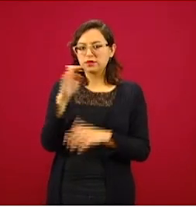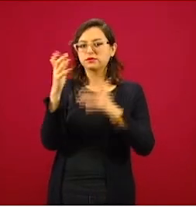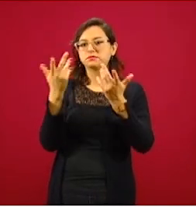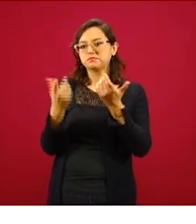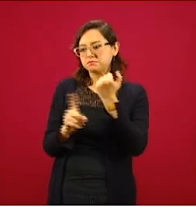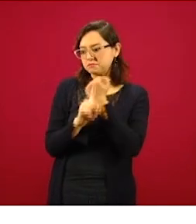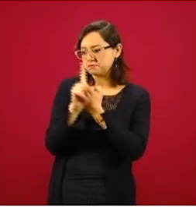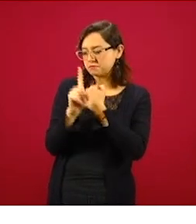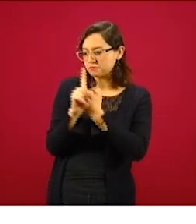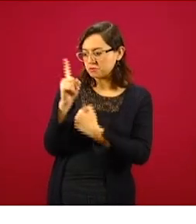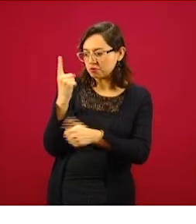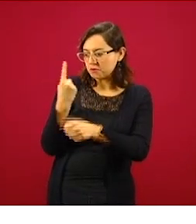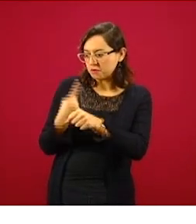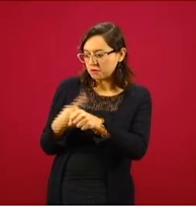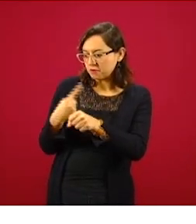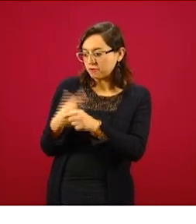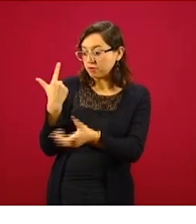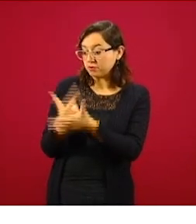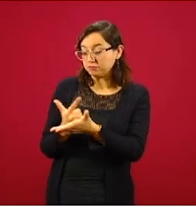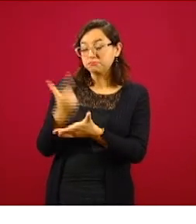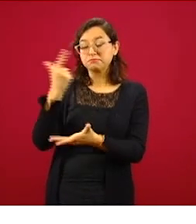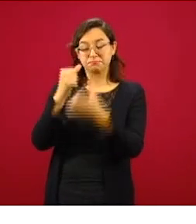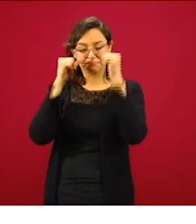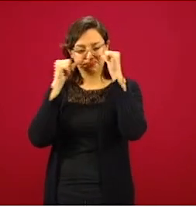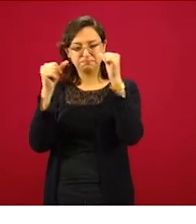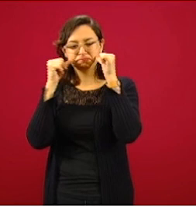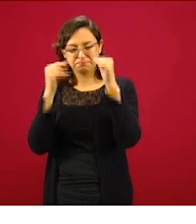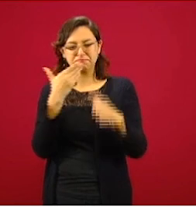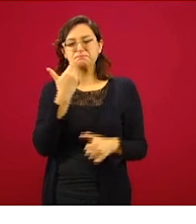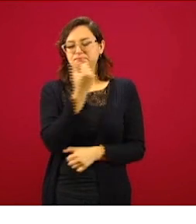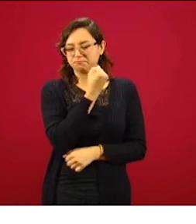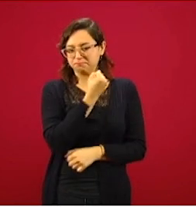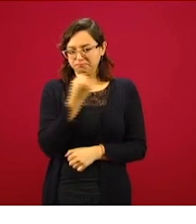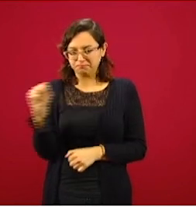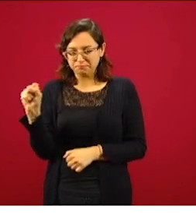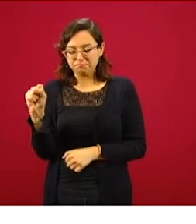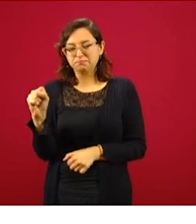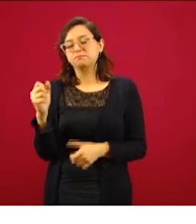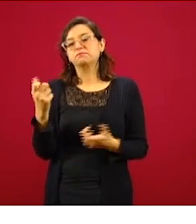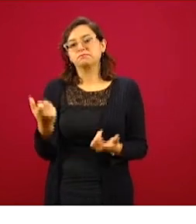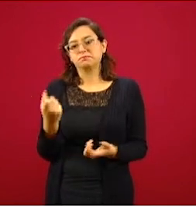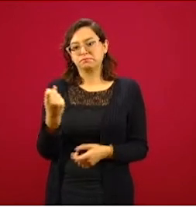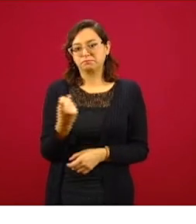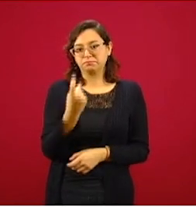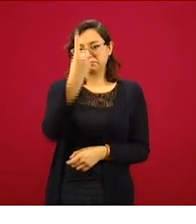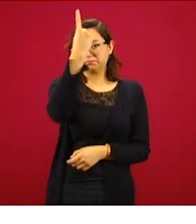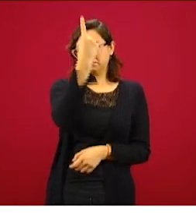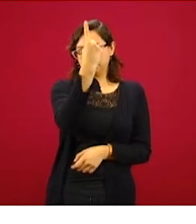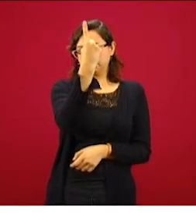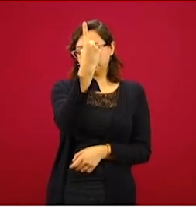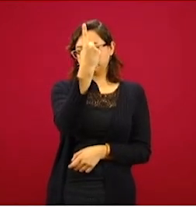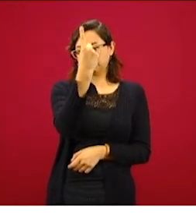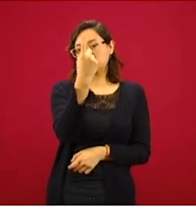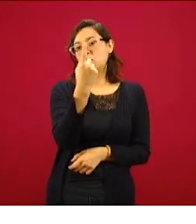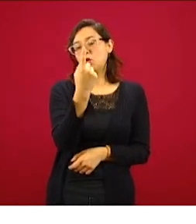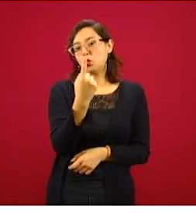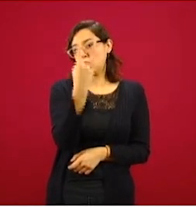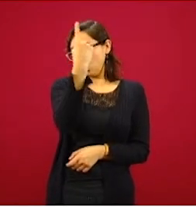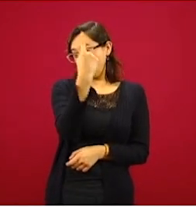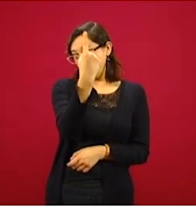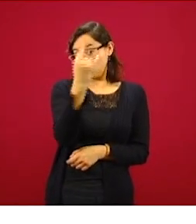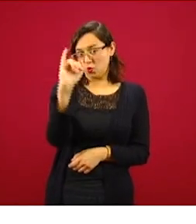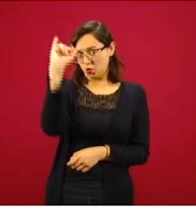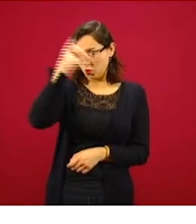de pacientes en esa situación de emergencia y que desde luego llevan como pieza central el contar con